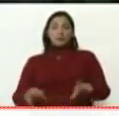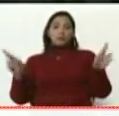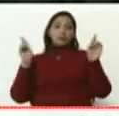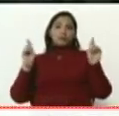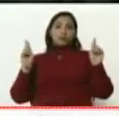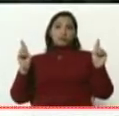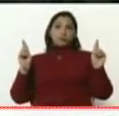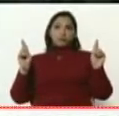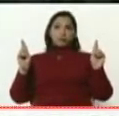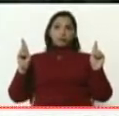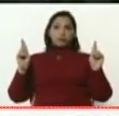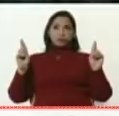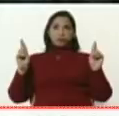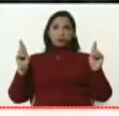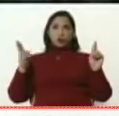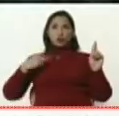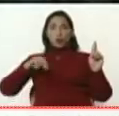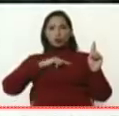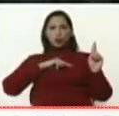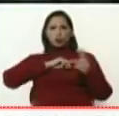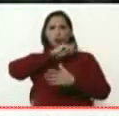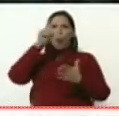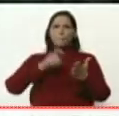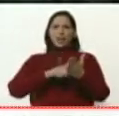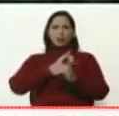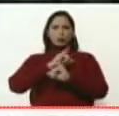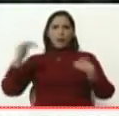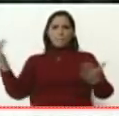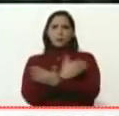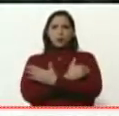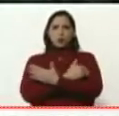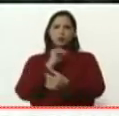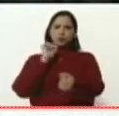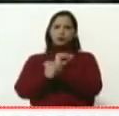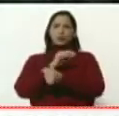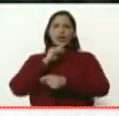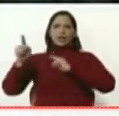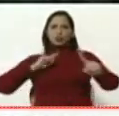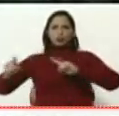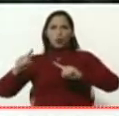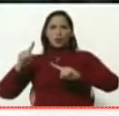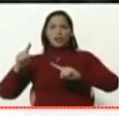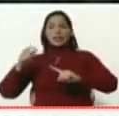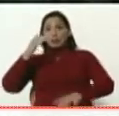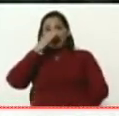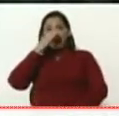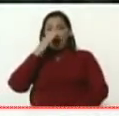Afortunadamente, hemos desmantelado por completo estas acciones criminales. Y lo que viene,